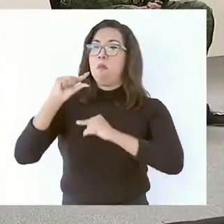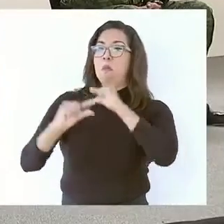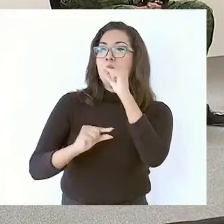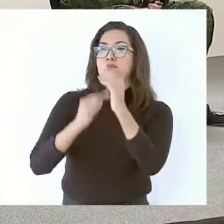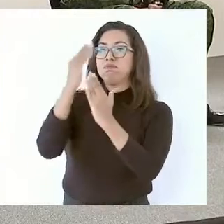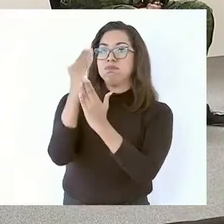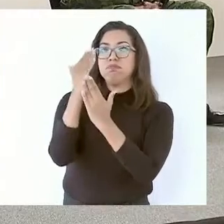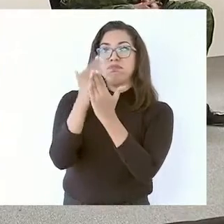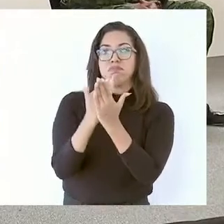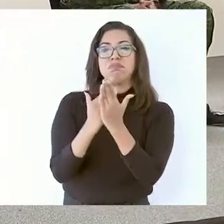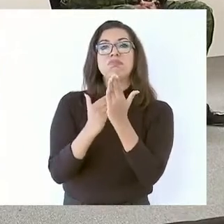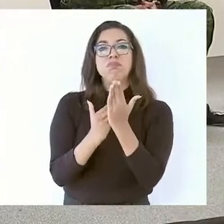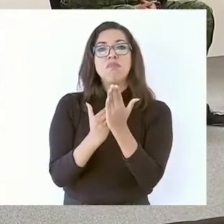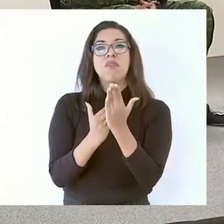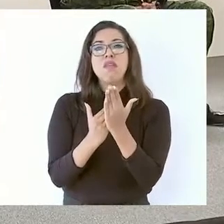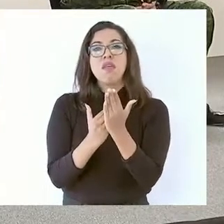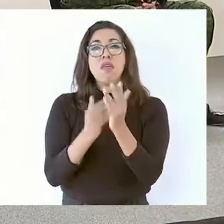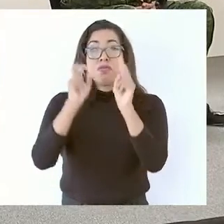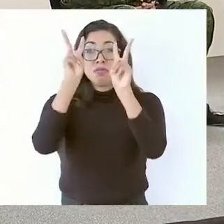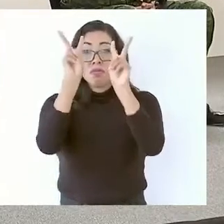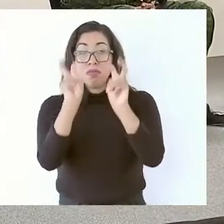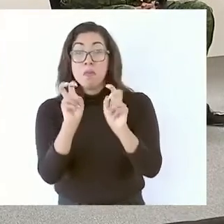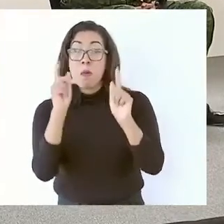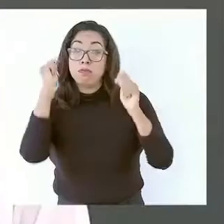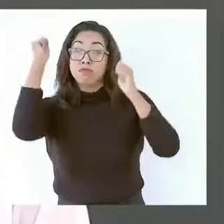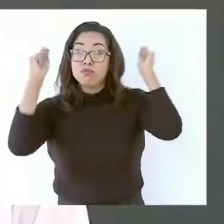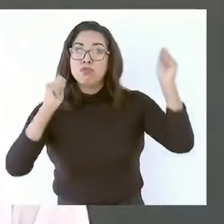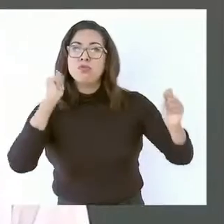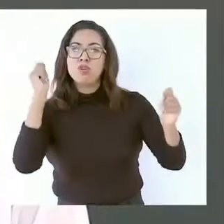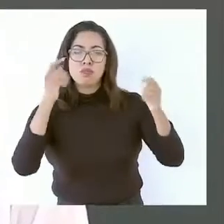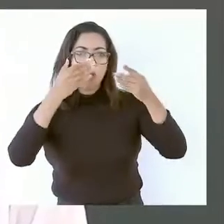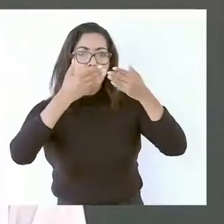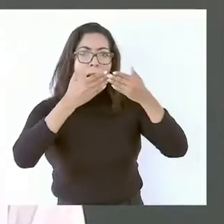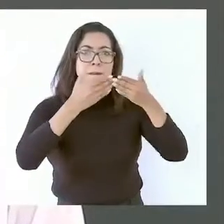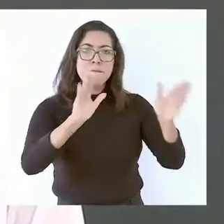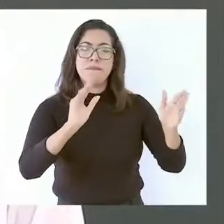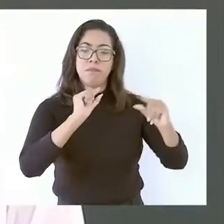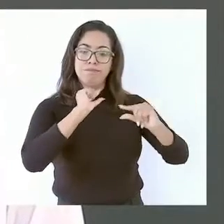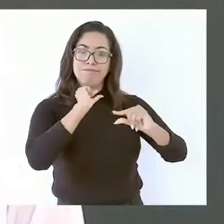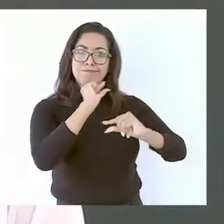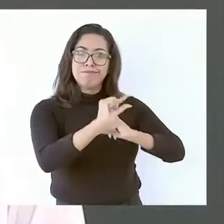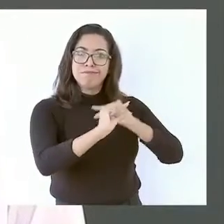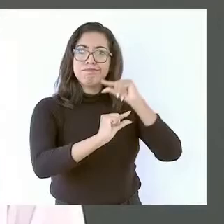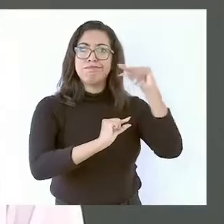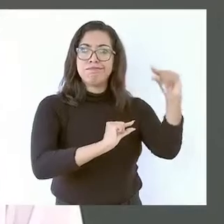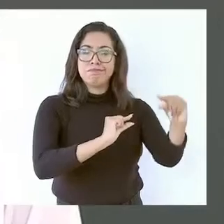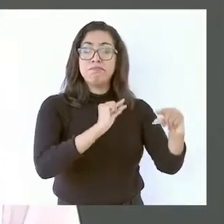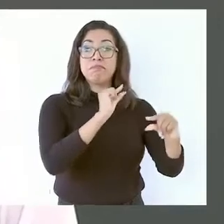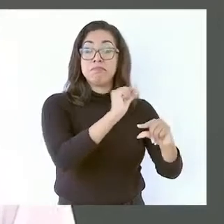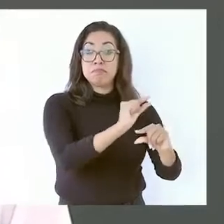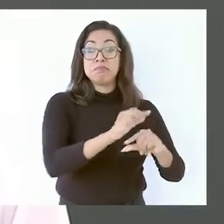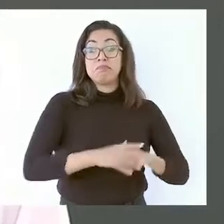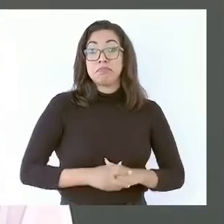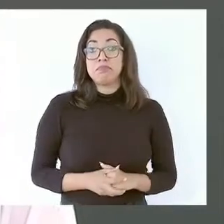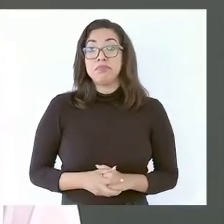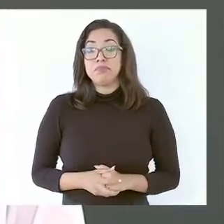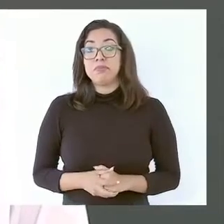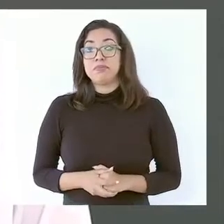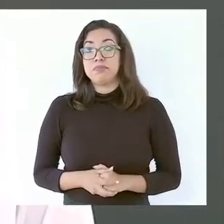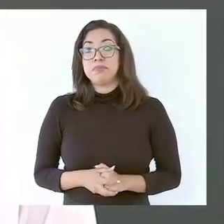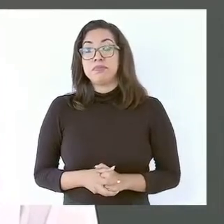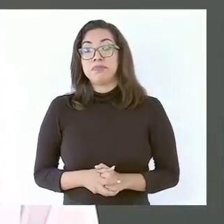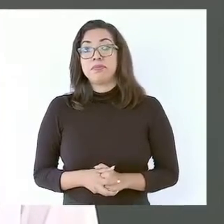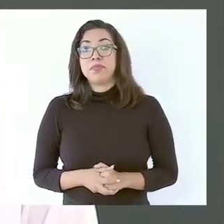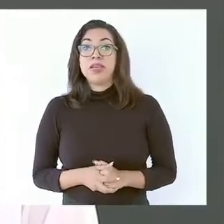reactivación del turismo y las actividades productivas. Hemos recuperado bastante bien la frecuencia